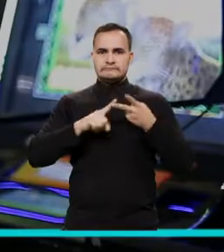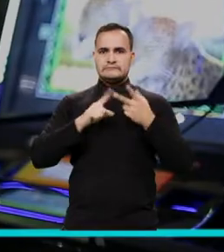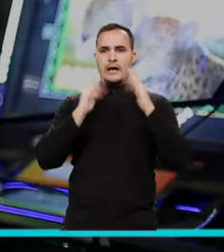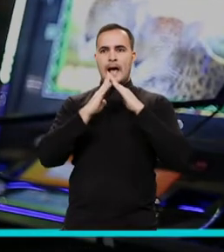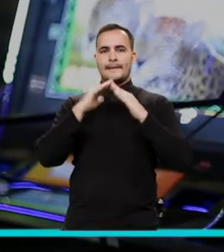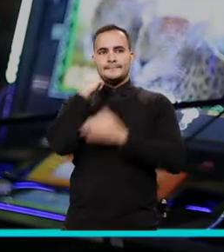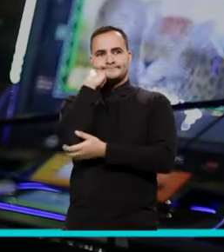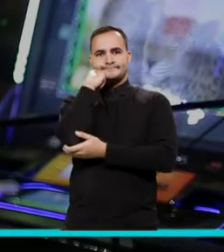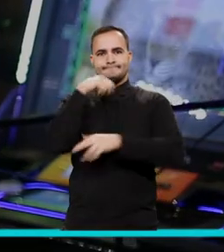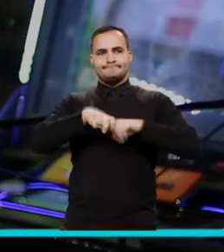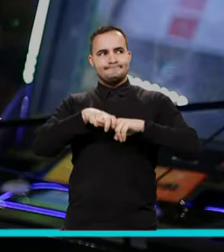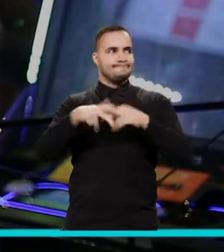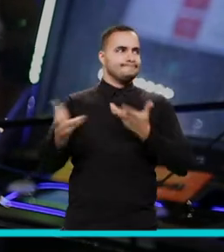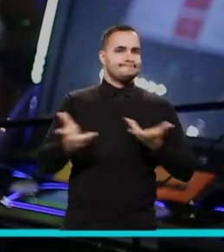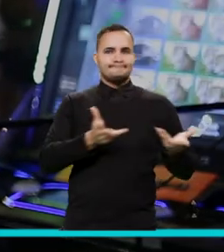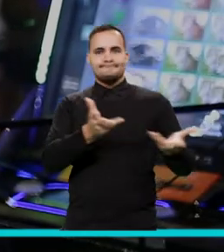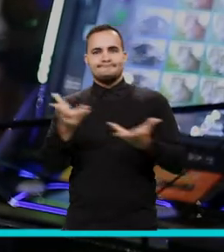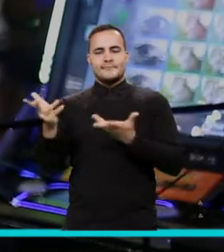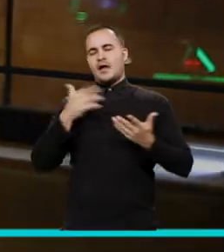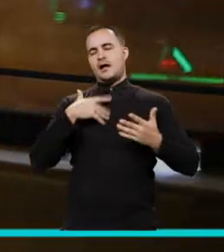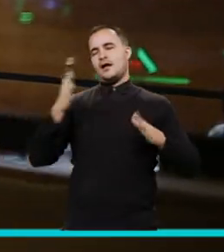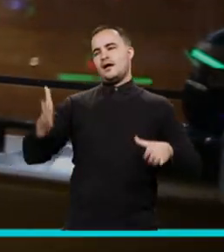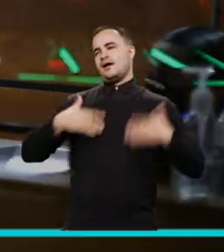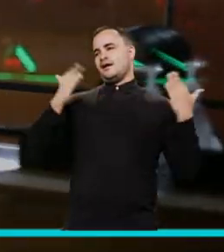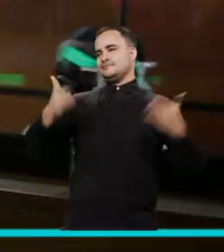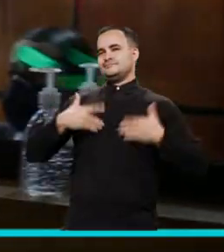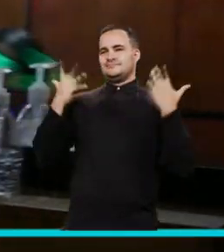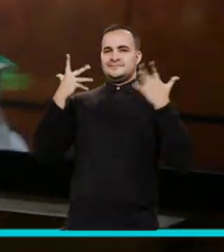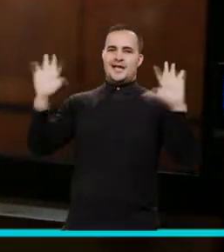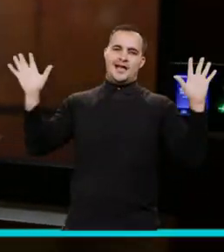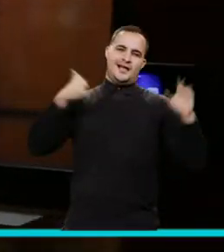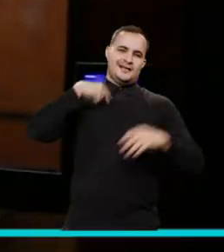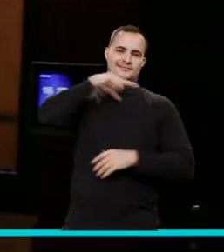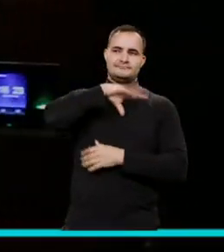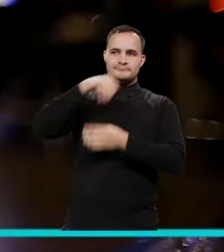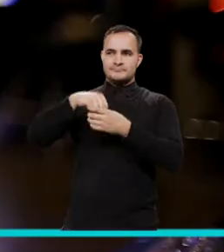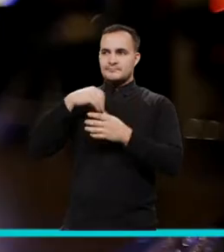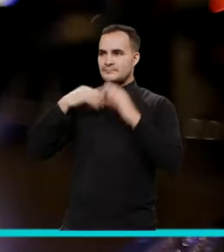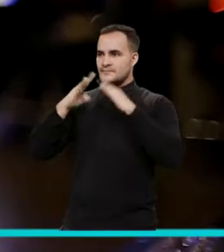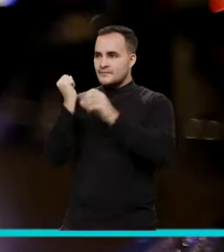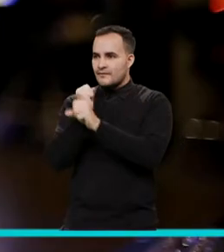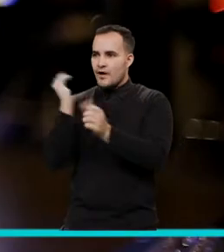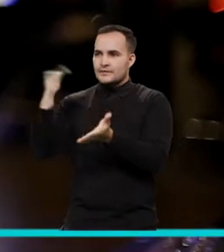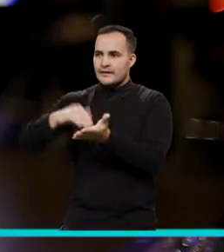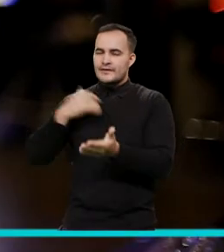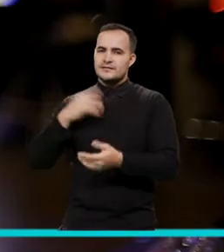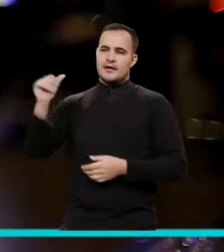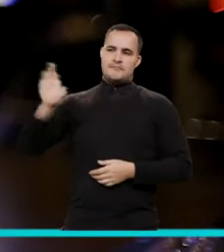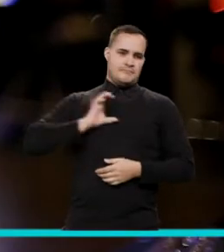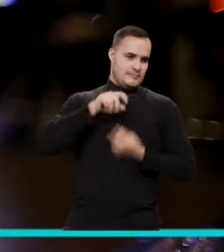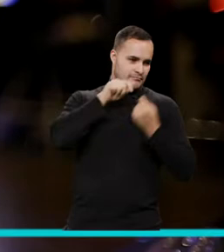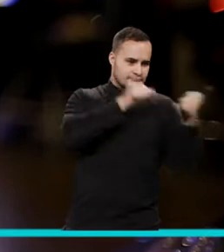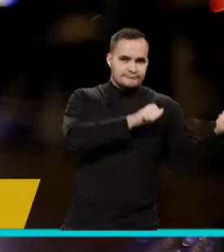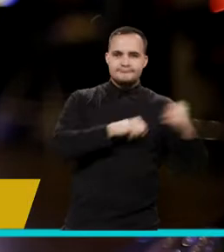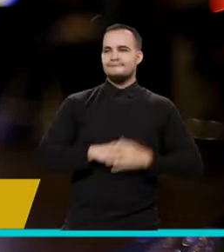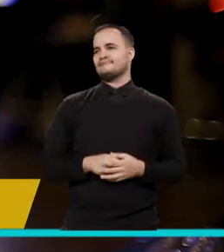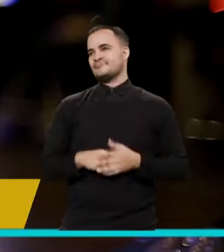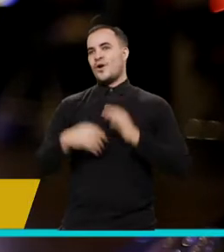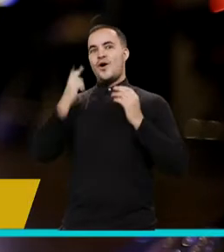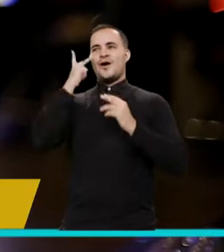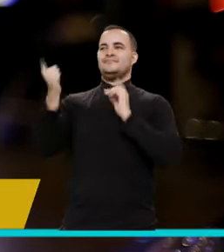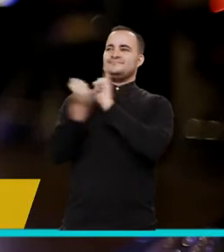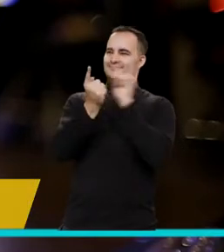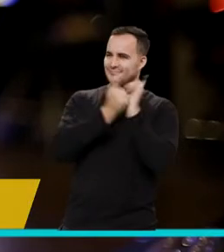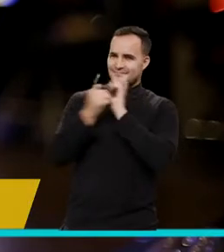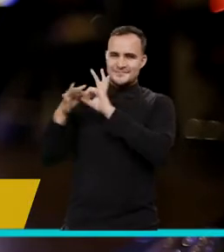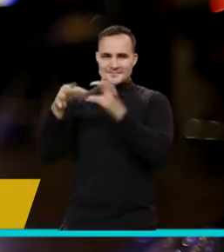casa. Entonces fue una emoción muy grata, saber que iba a llevar ingresos a la casa, saber que iba a volver a verme con los compañeros,